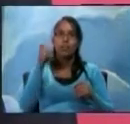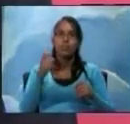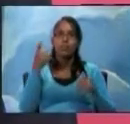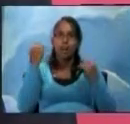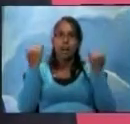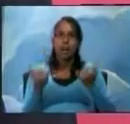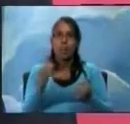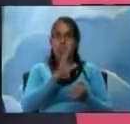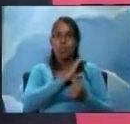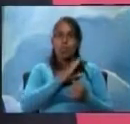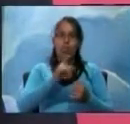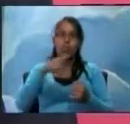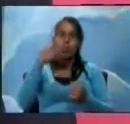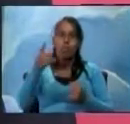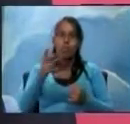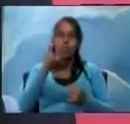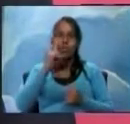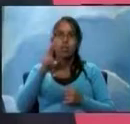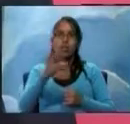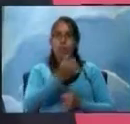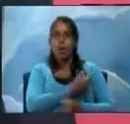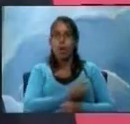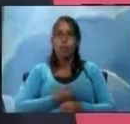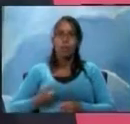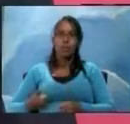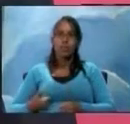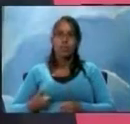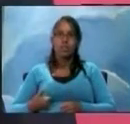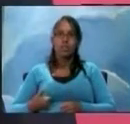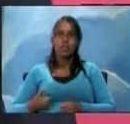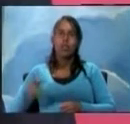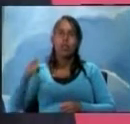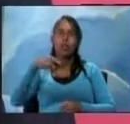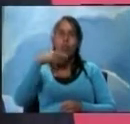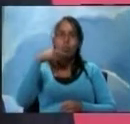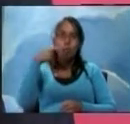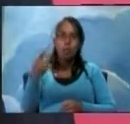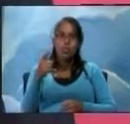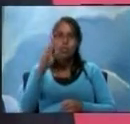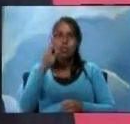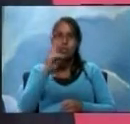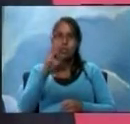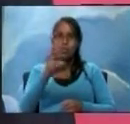preguntan ahora: ¿cuándo te vimos hambriento? ¿Cuándo?